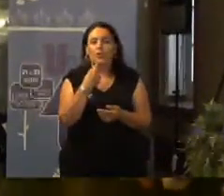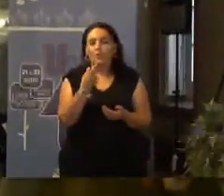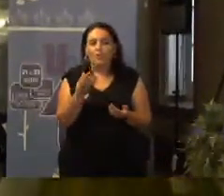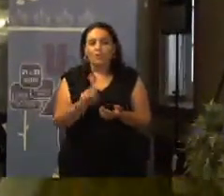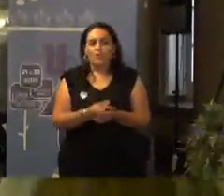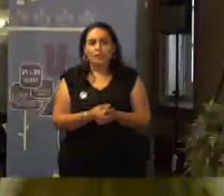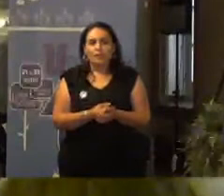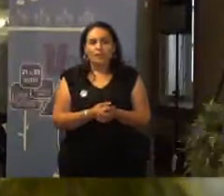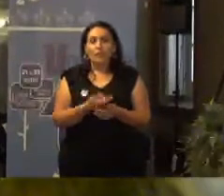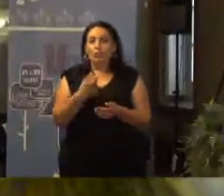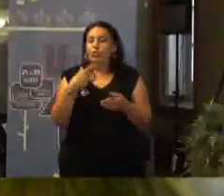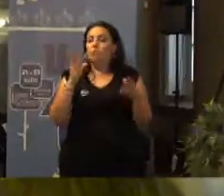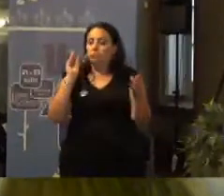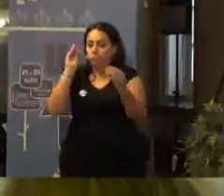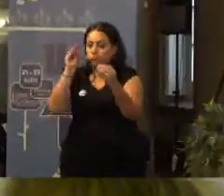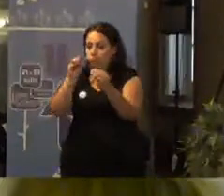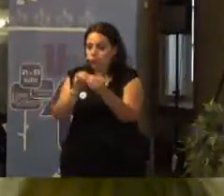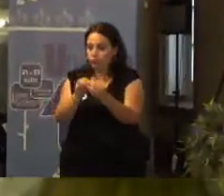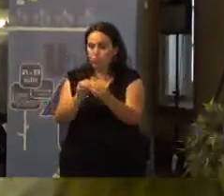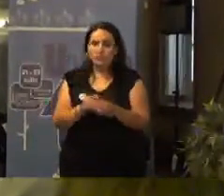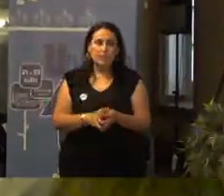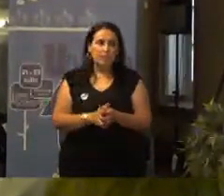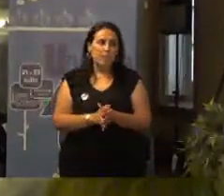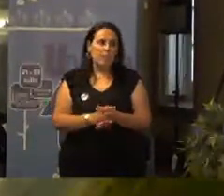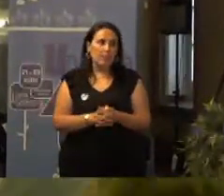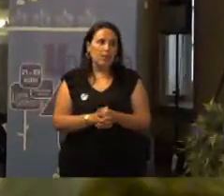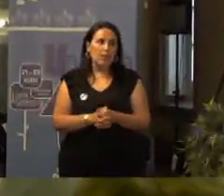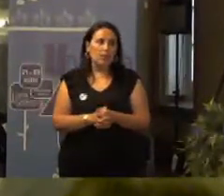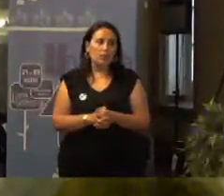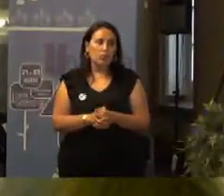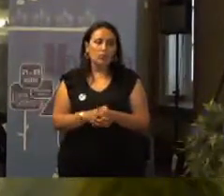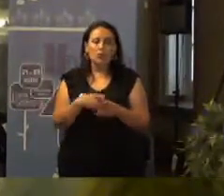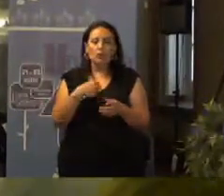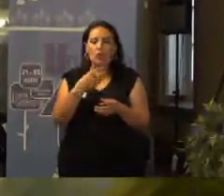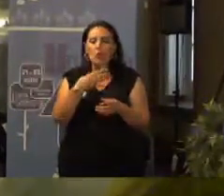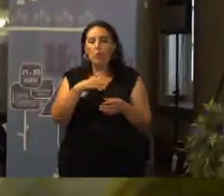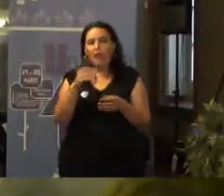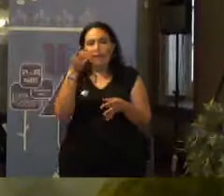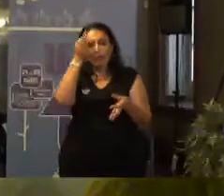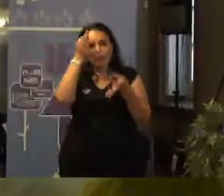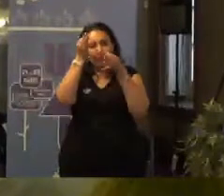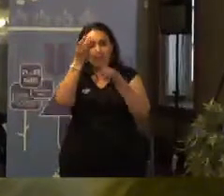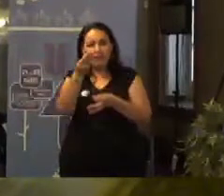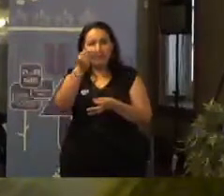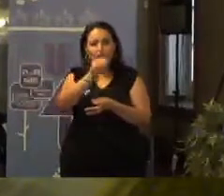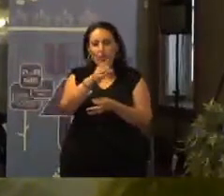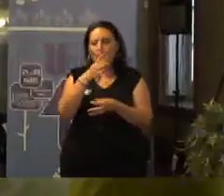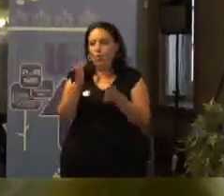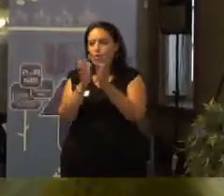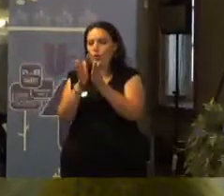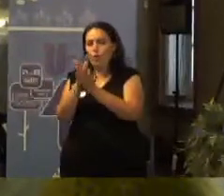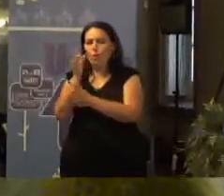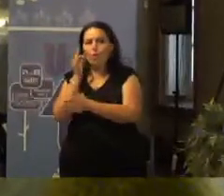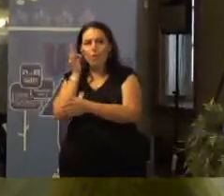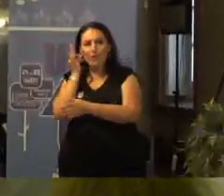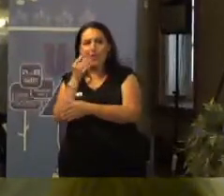tanto concordo, se cadra tería que facer algunhas matizacións respecto do que ela di